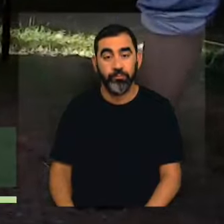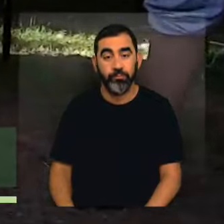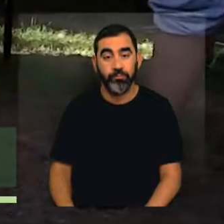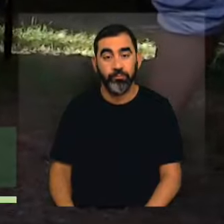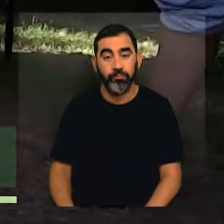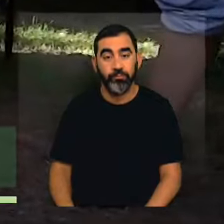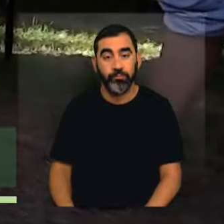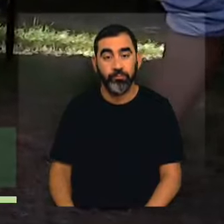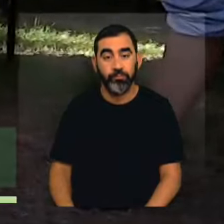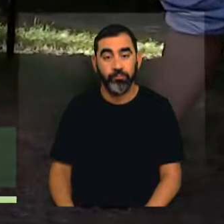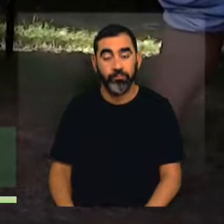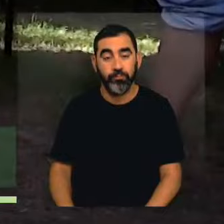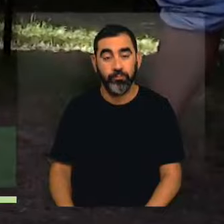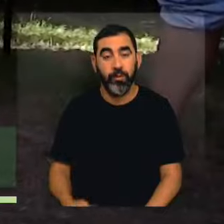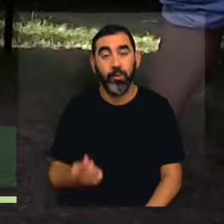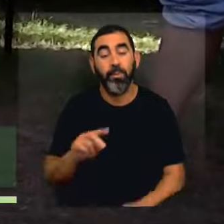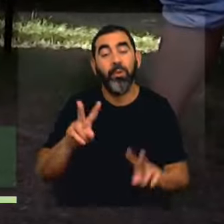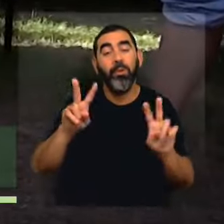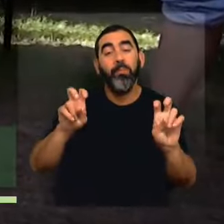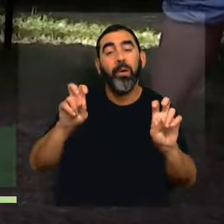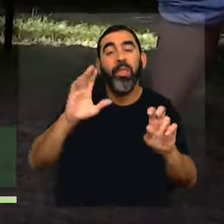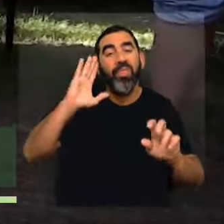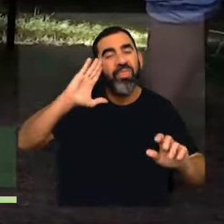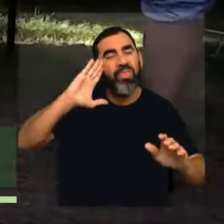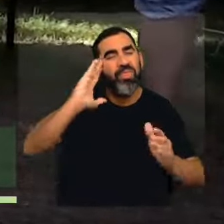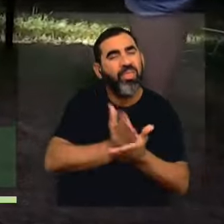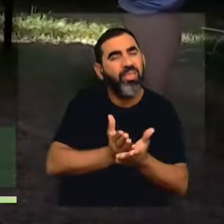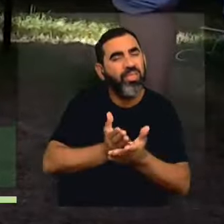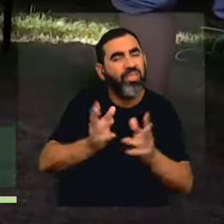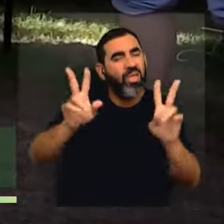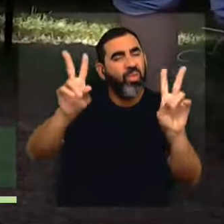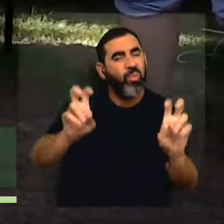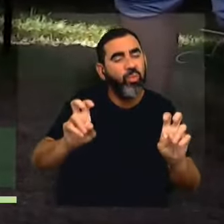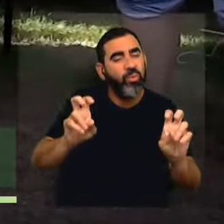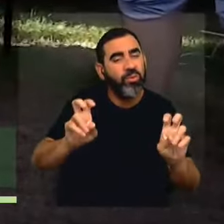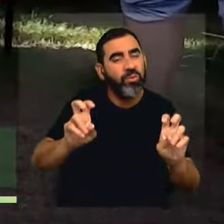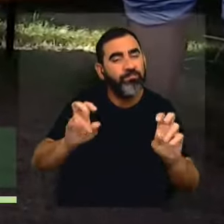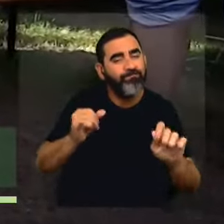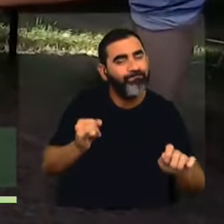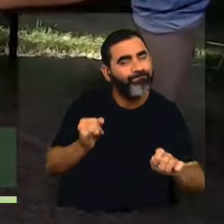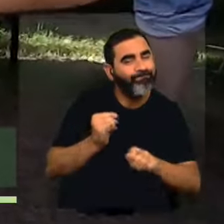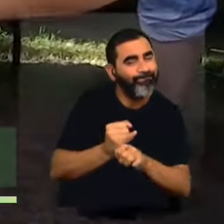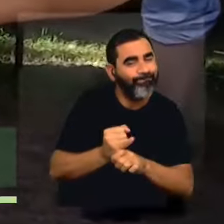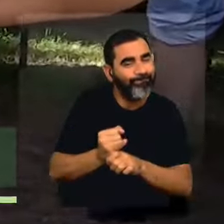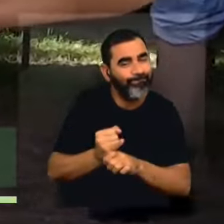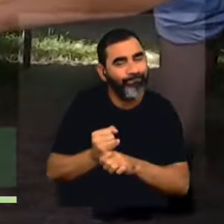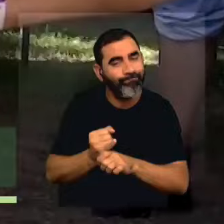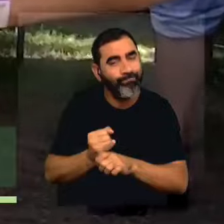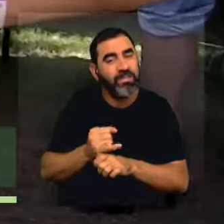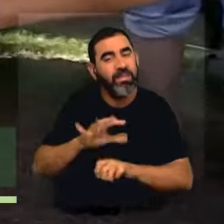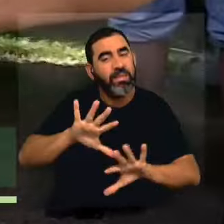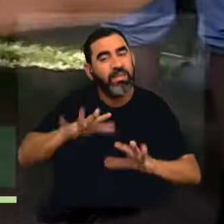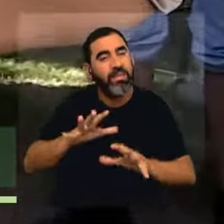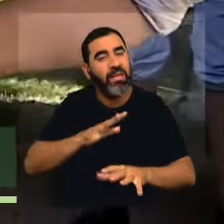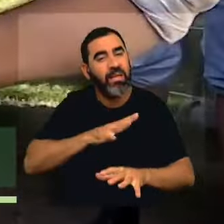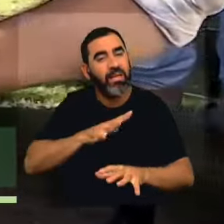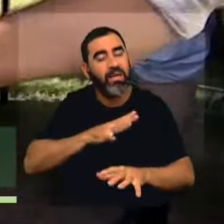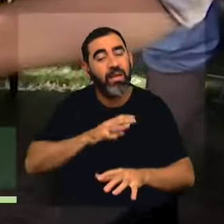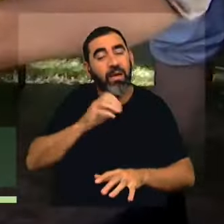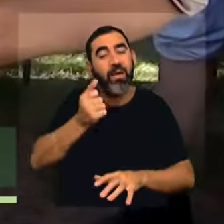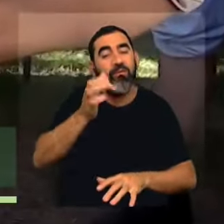y pero el término dictadura es equívoco Qué hay en Afganistán